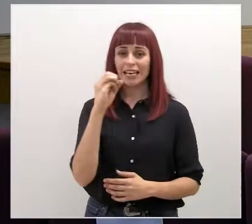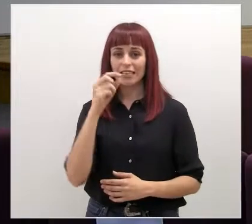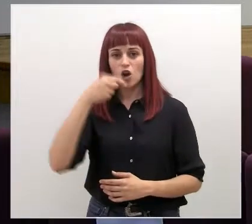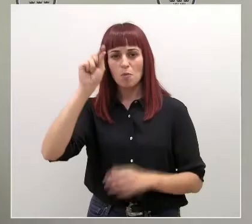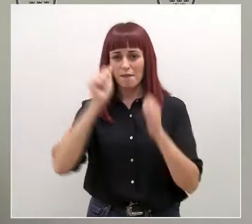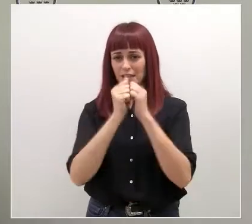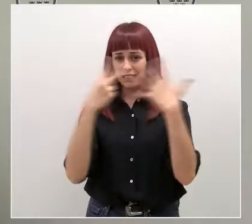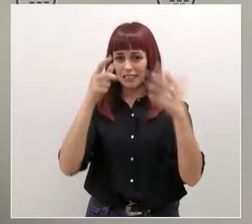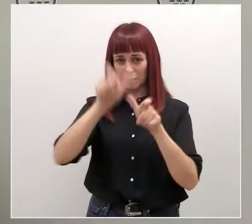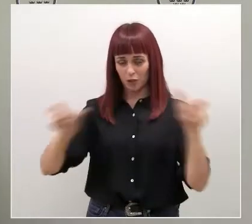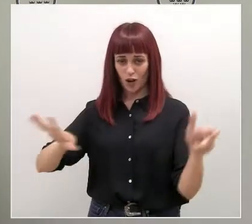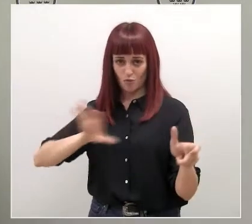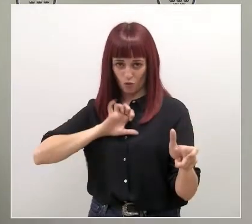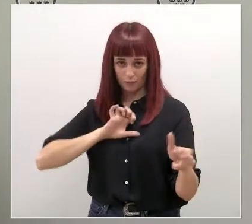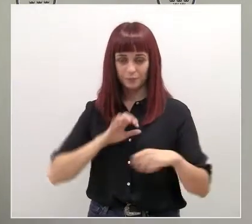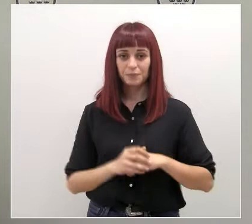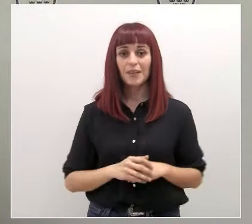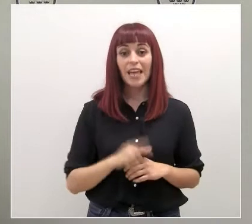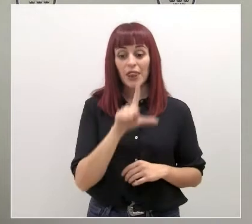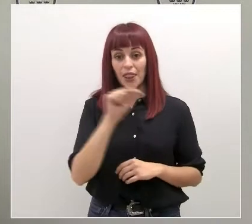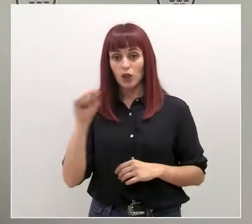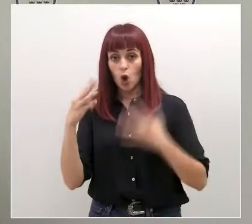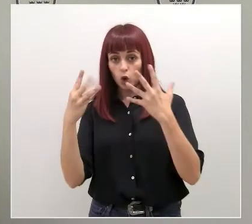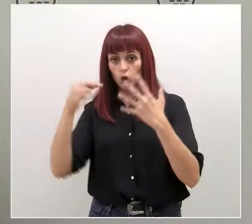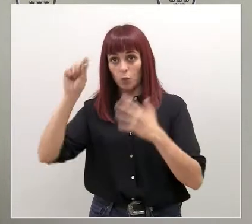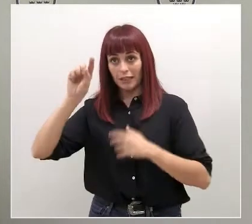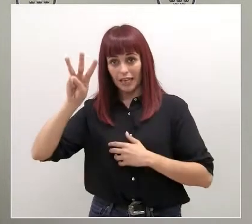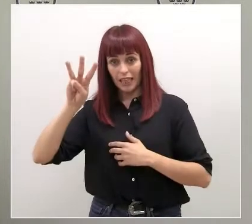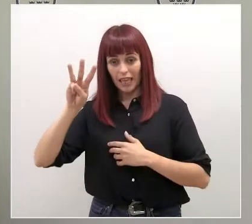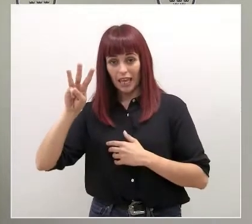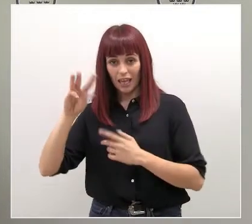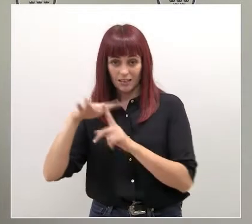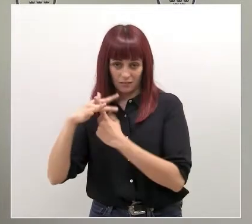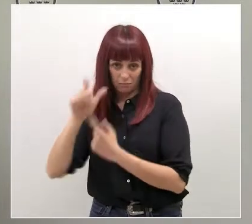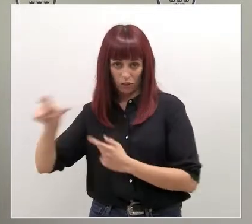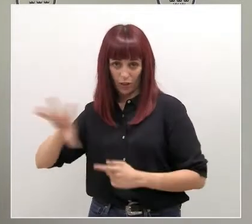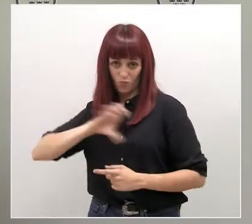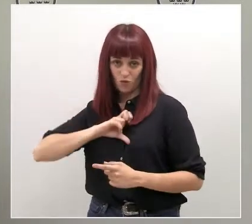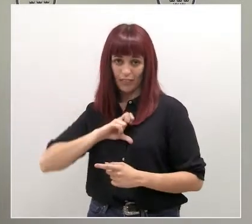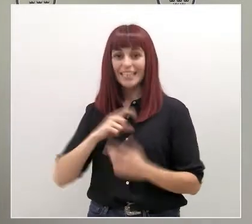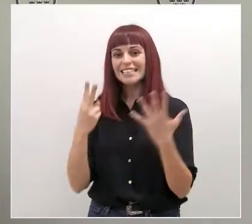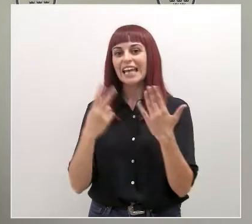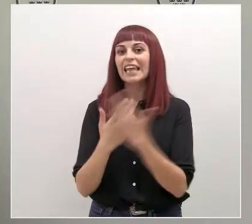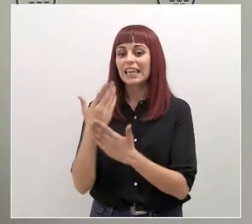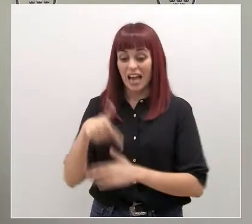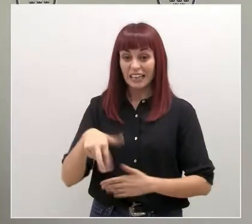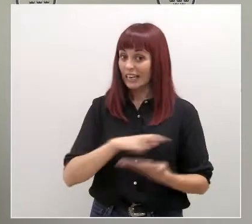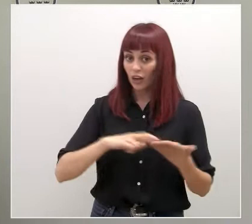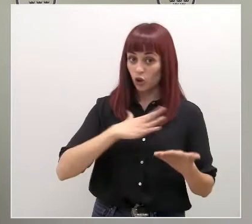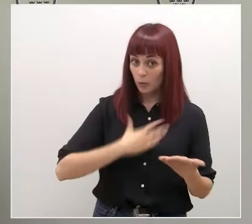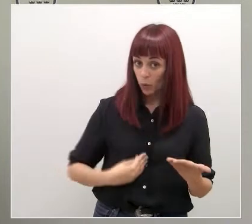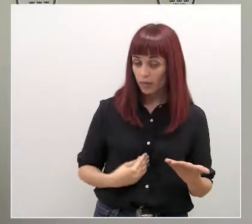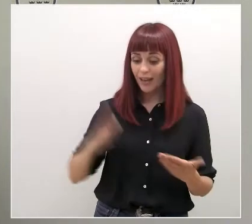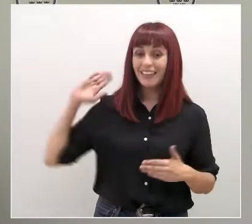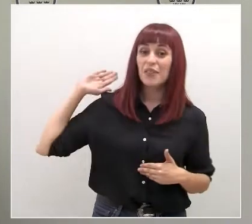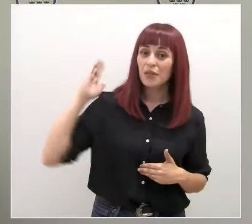230,27 casos y en 108,13 casos a los 7 días, en la región de Murcia registramos una